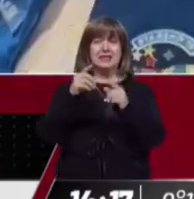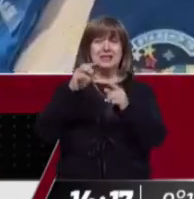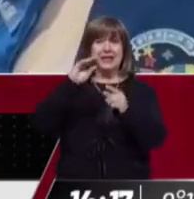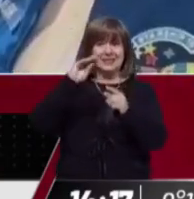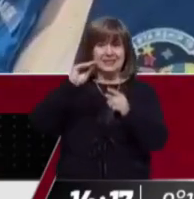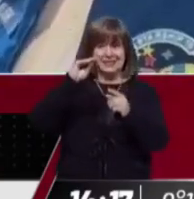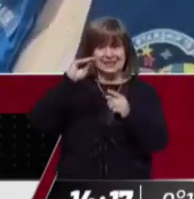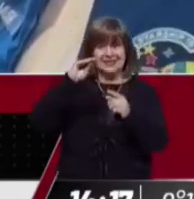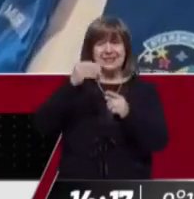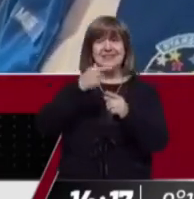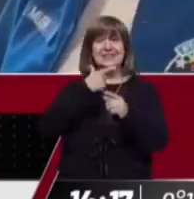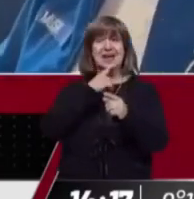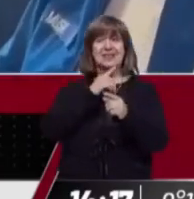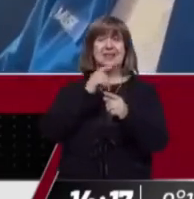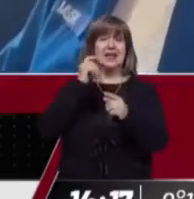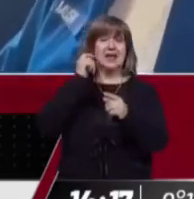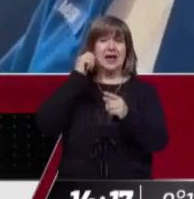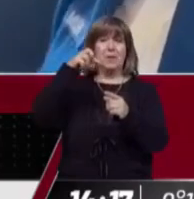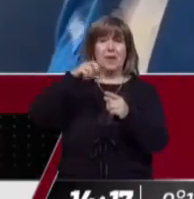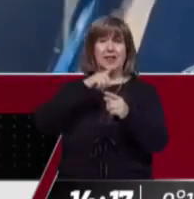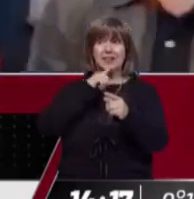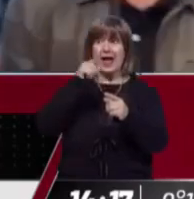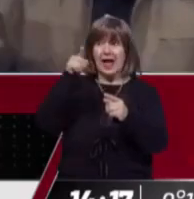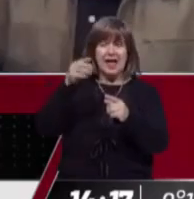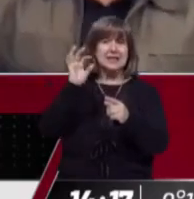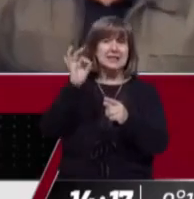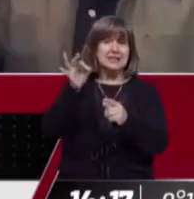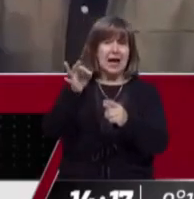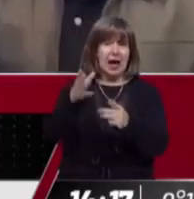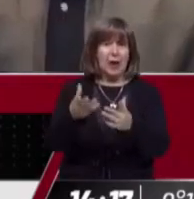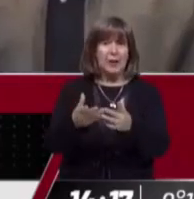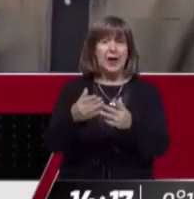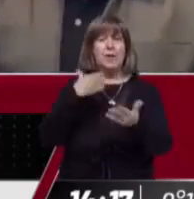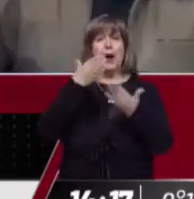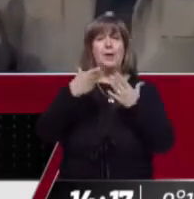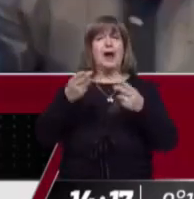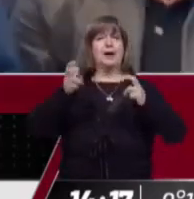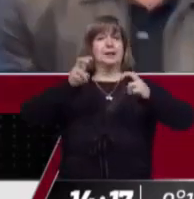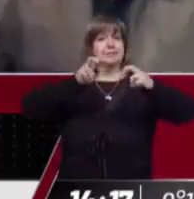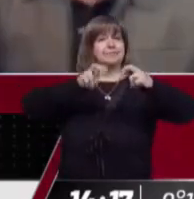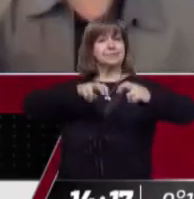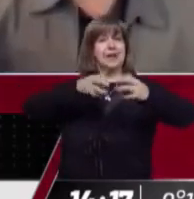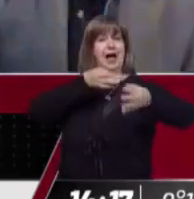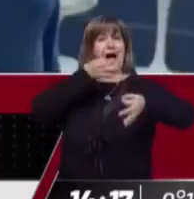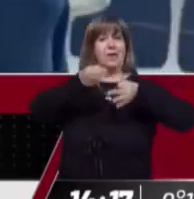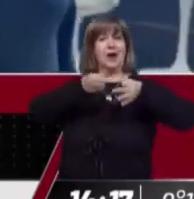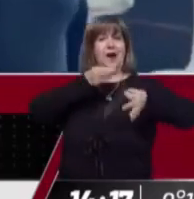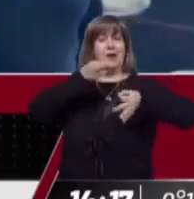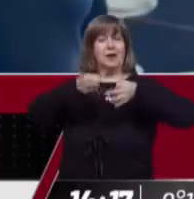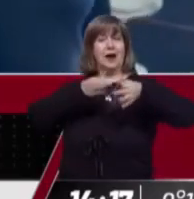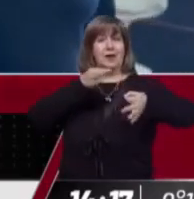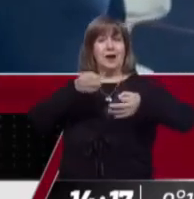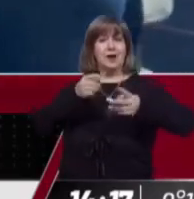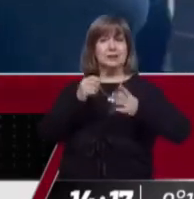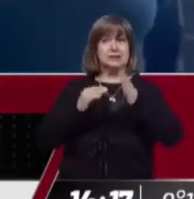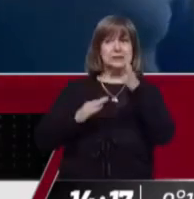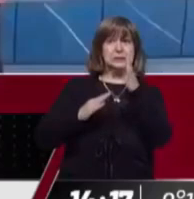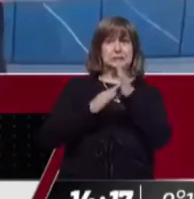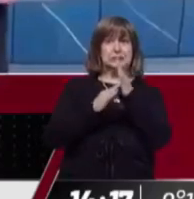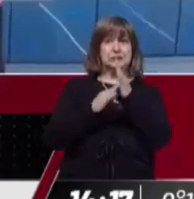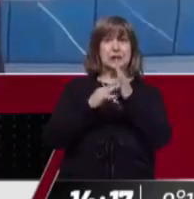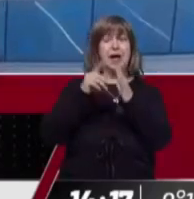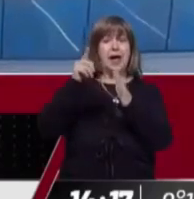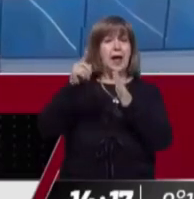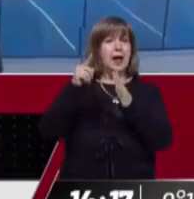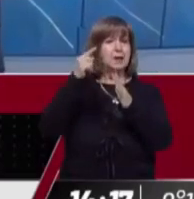le decimos en la Argentina. Nada más y nada Y menos. bueno, va a hablar con él, nada más y nada menos, pero que tiene desarrollos